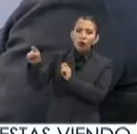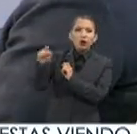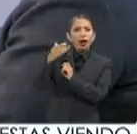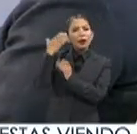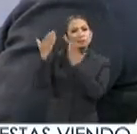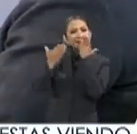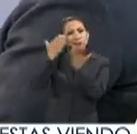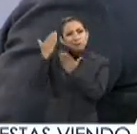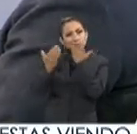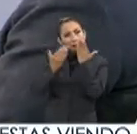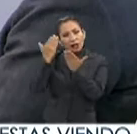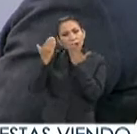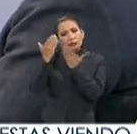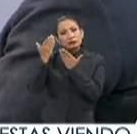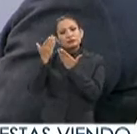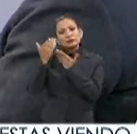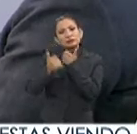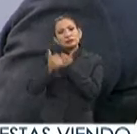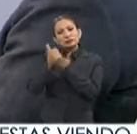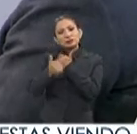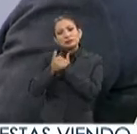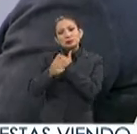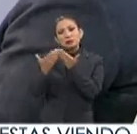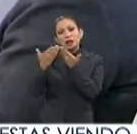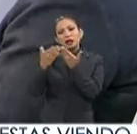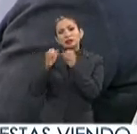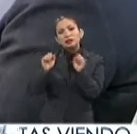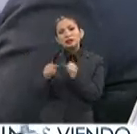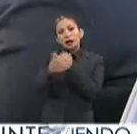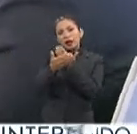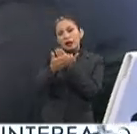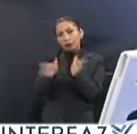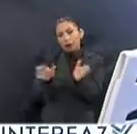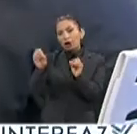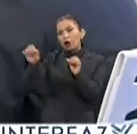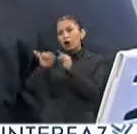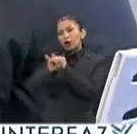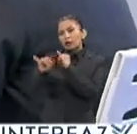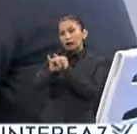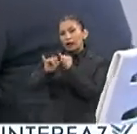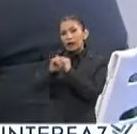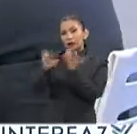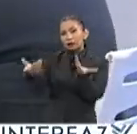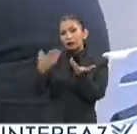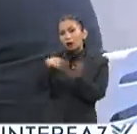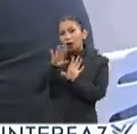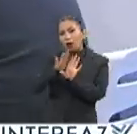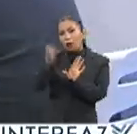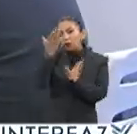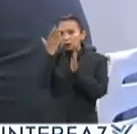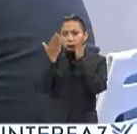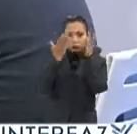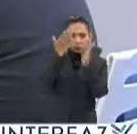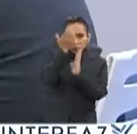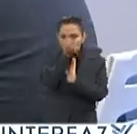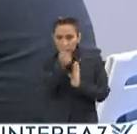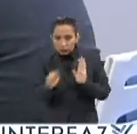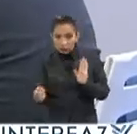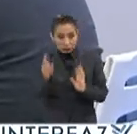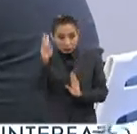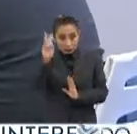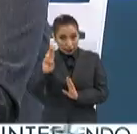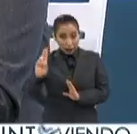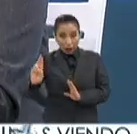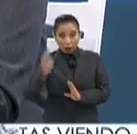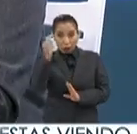de una carrera en universidad abierta o a distancia? ¿Cómo sale preparado el joven? En realidad, la